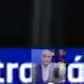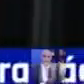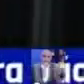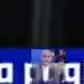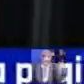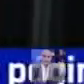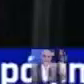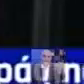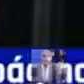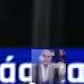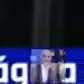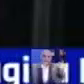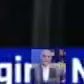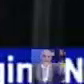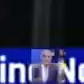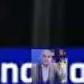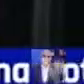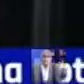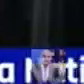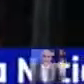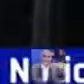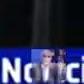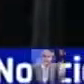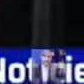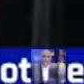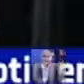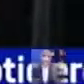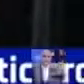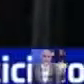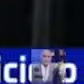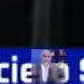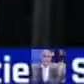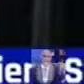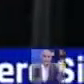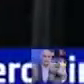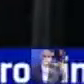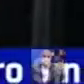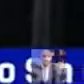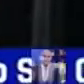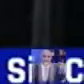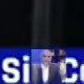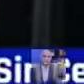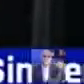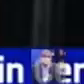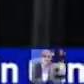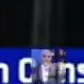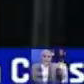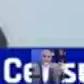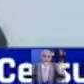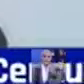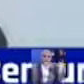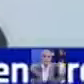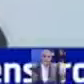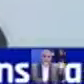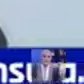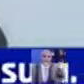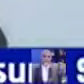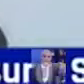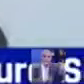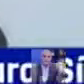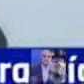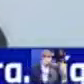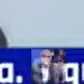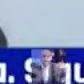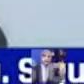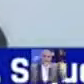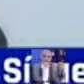identificada con el presidente y con la Cuarta Transformación, pues aquí están algunos datos, mi querido Ricardo. Así es, y son datos